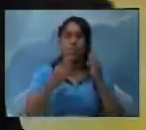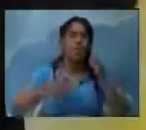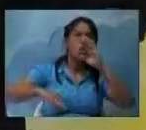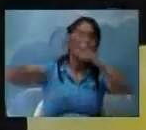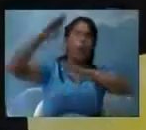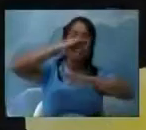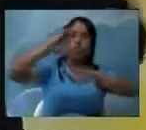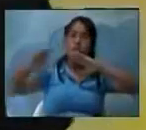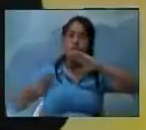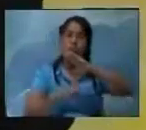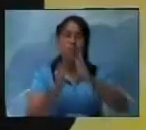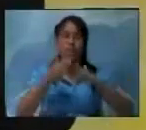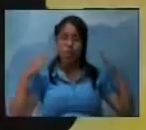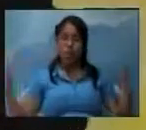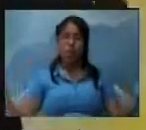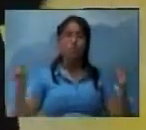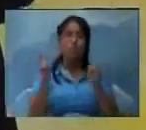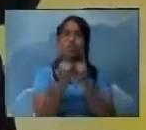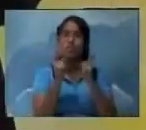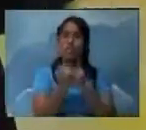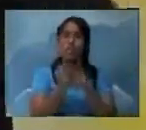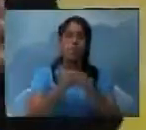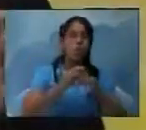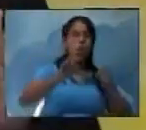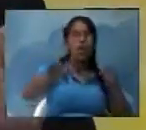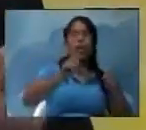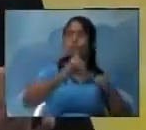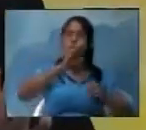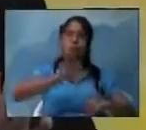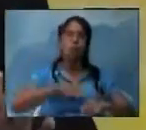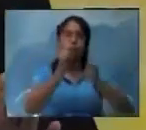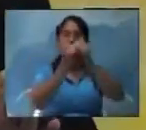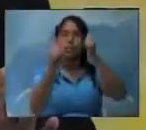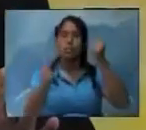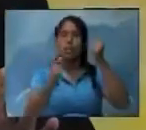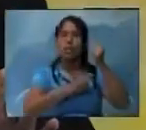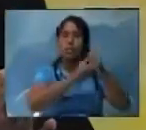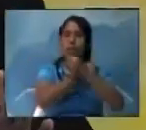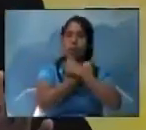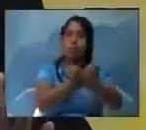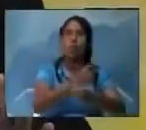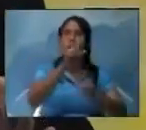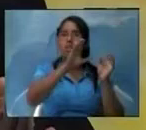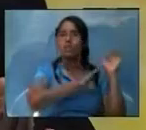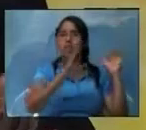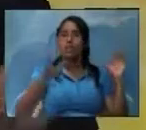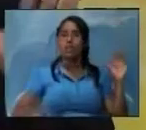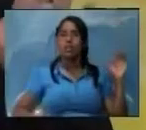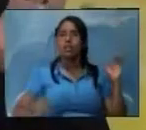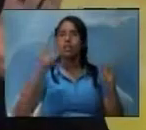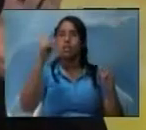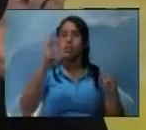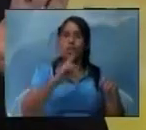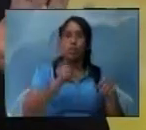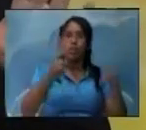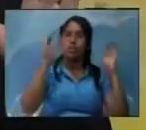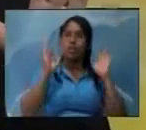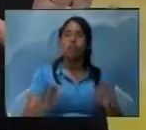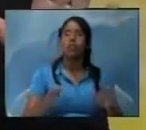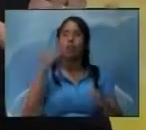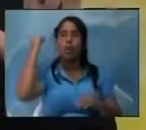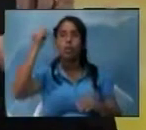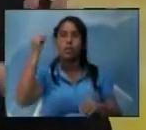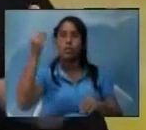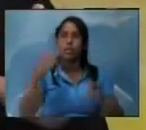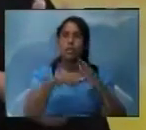ni lo bajo, ni lo ancho, ni lo angosto, ni lo largo nos puede separar del amor de Cristo. Cristo no se detuvo al